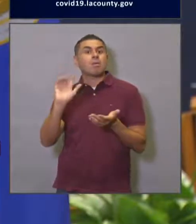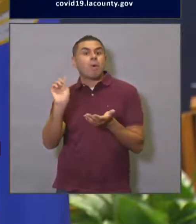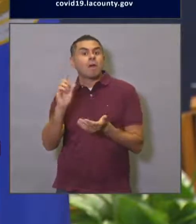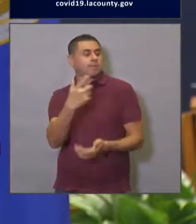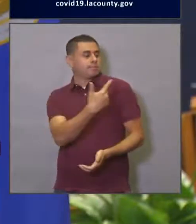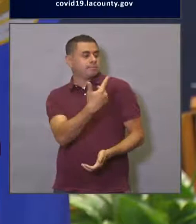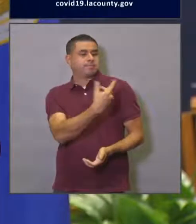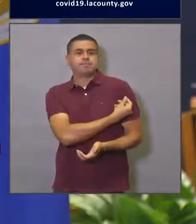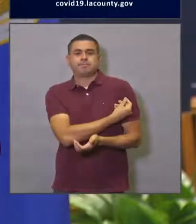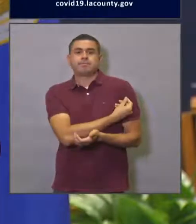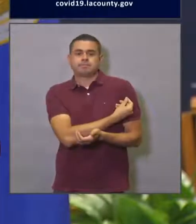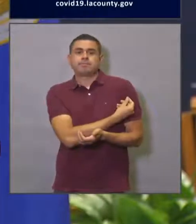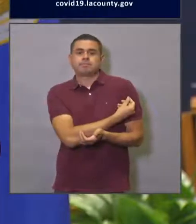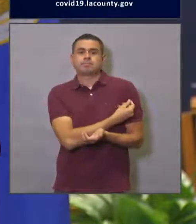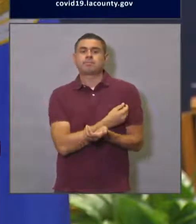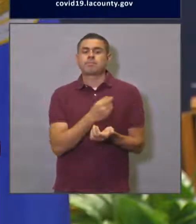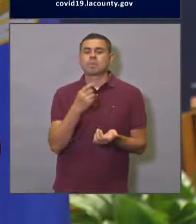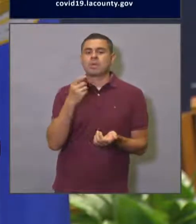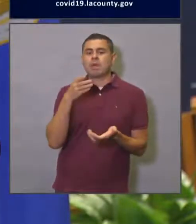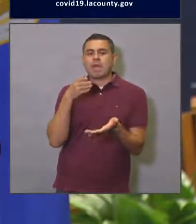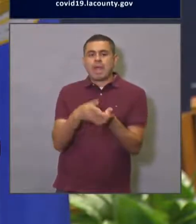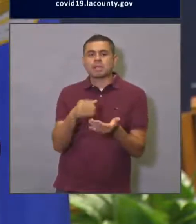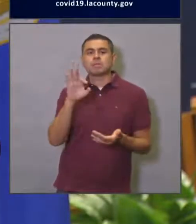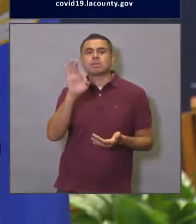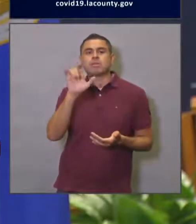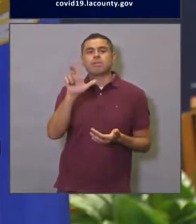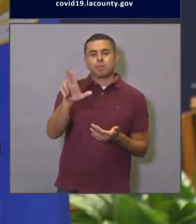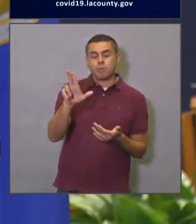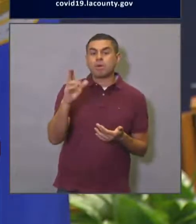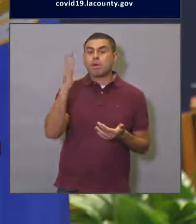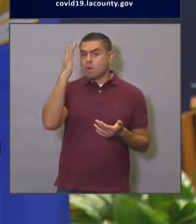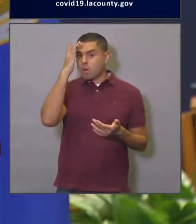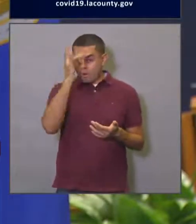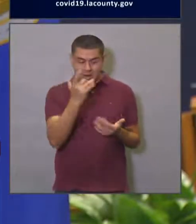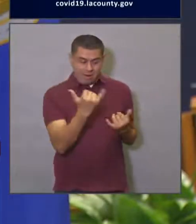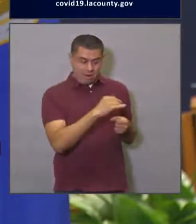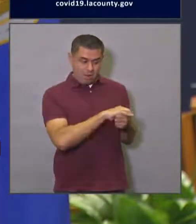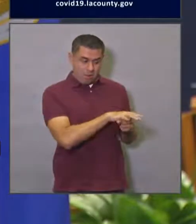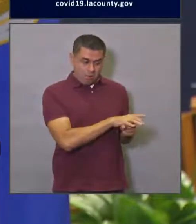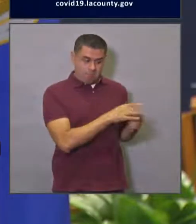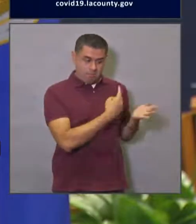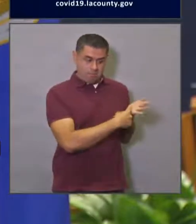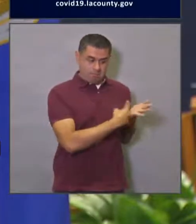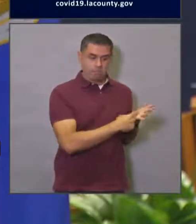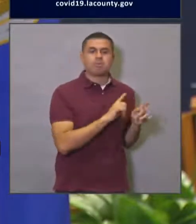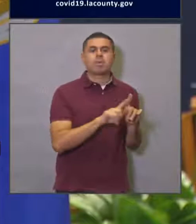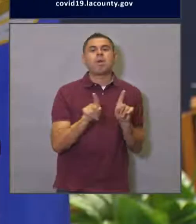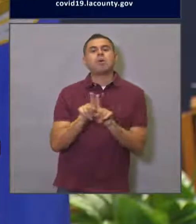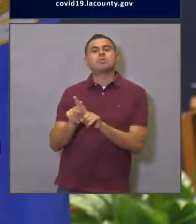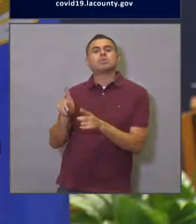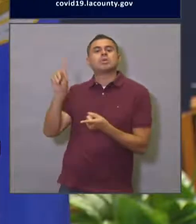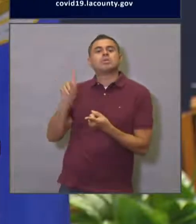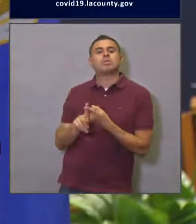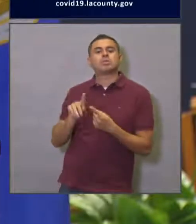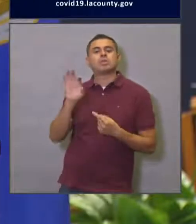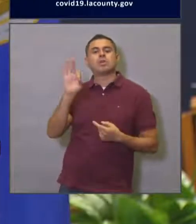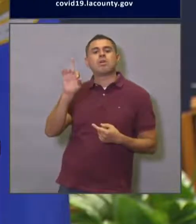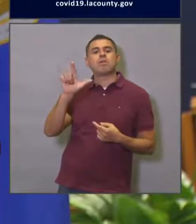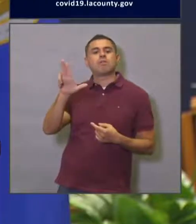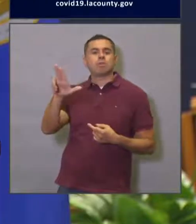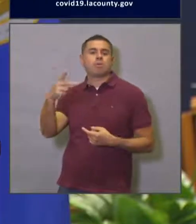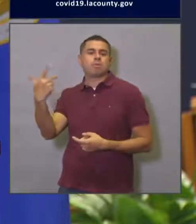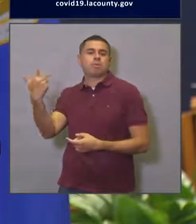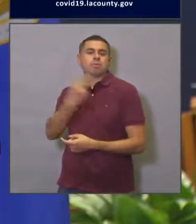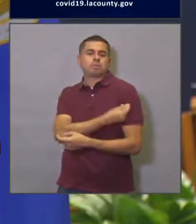fáciles y de gran ayuda para protegerse y prevenir la propagación de la gripe en nuestra comunidad. De esta manera ayudará